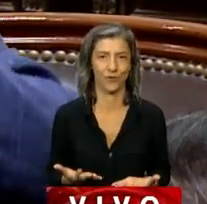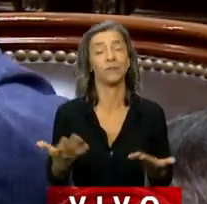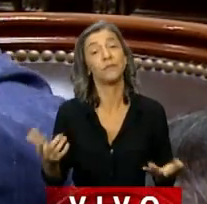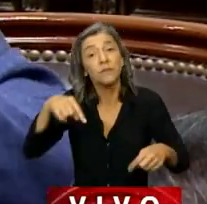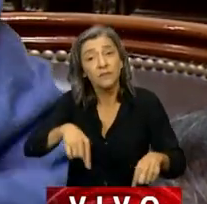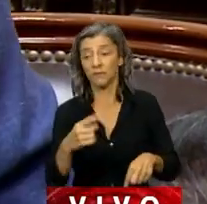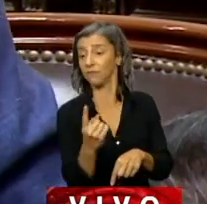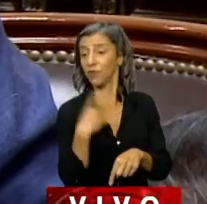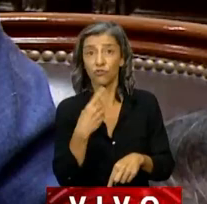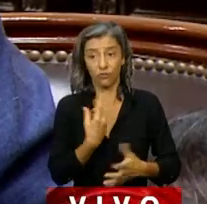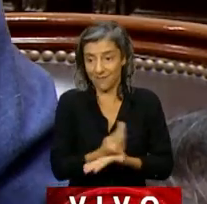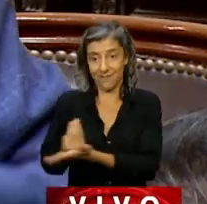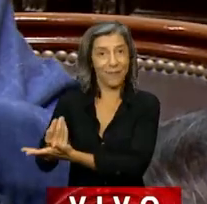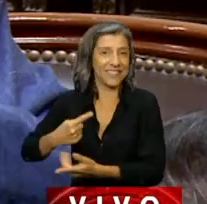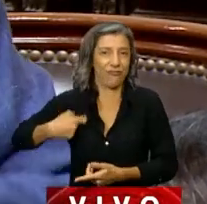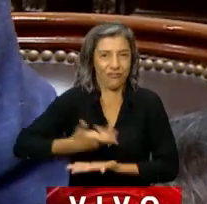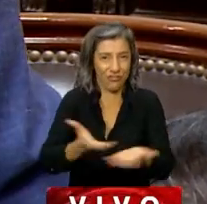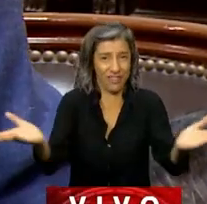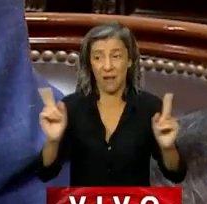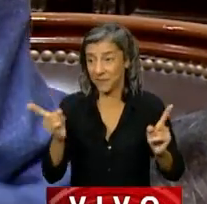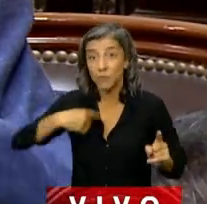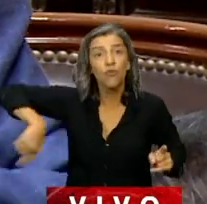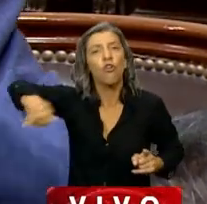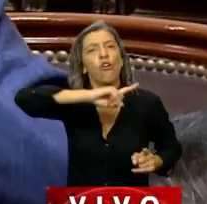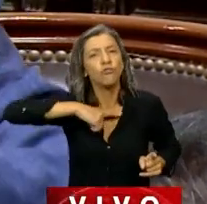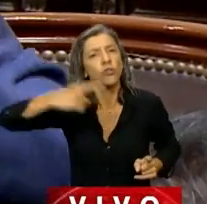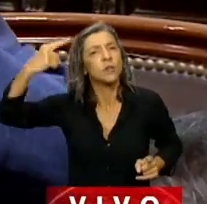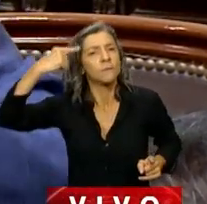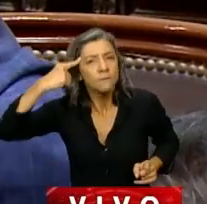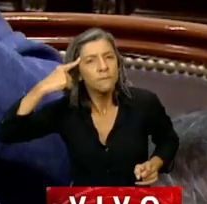como representantes legislativos pensar que